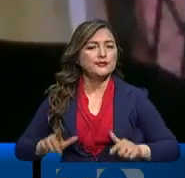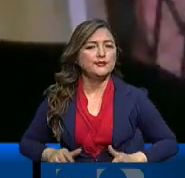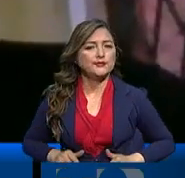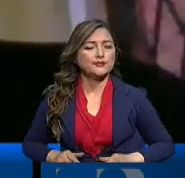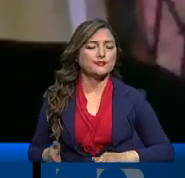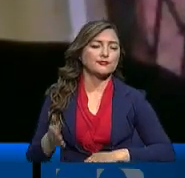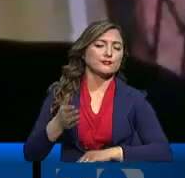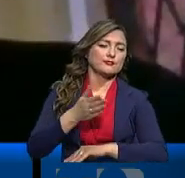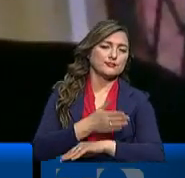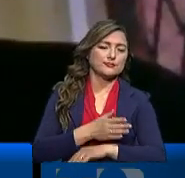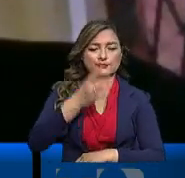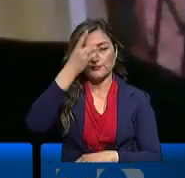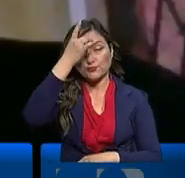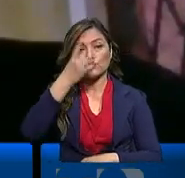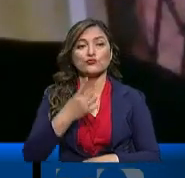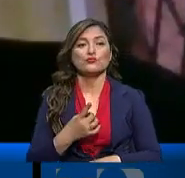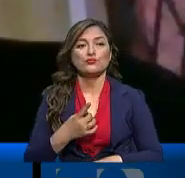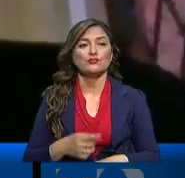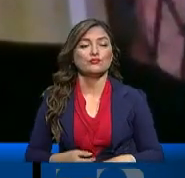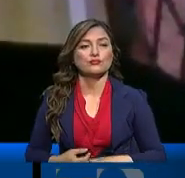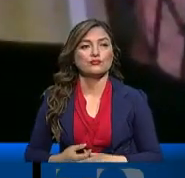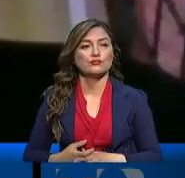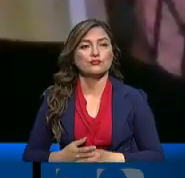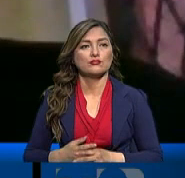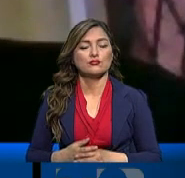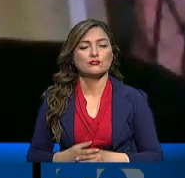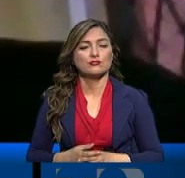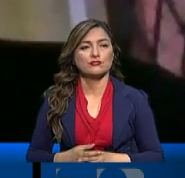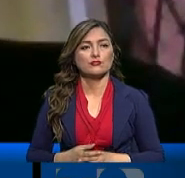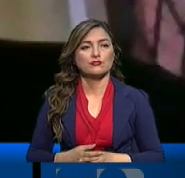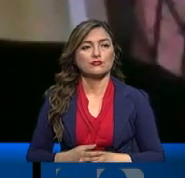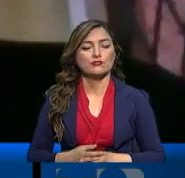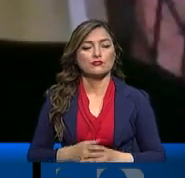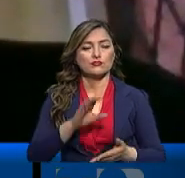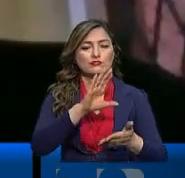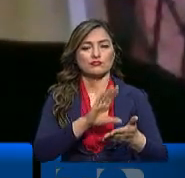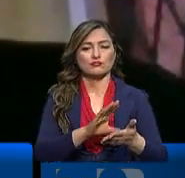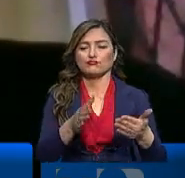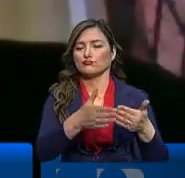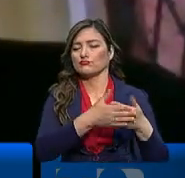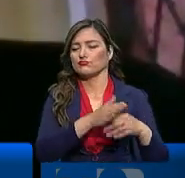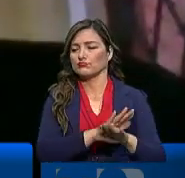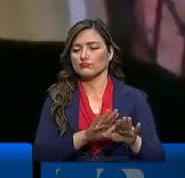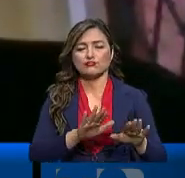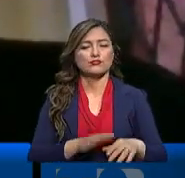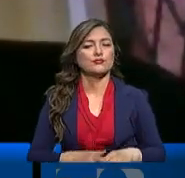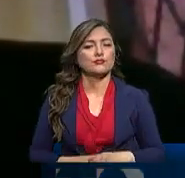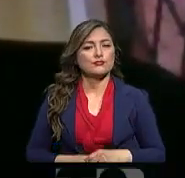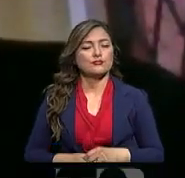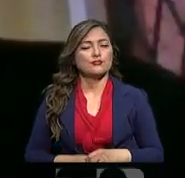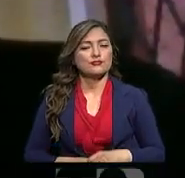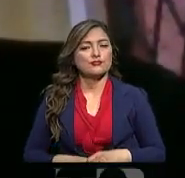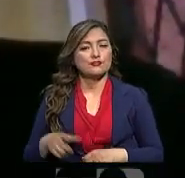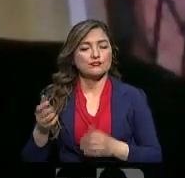periodo anterior tomó la decisión de ya desmontar este centro de atención temporal. Según